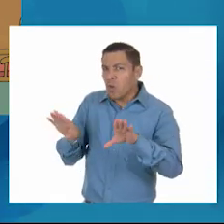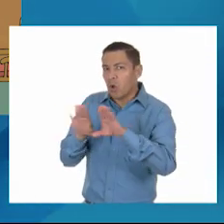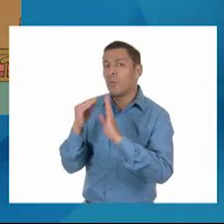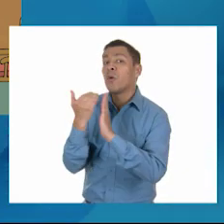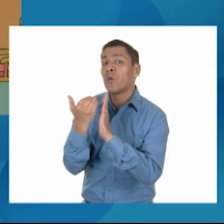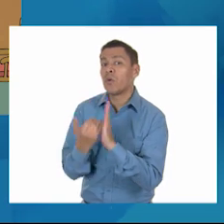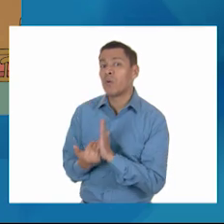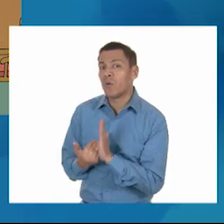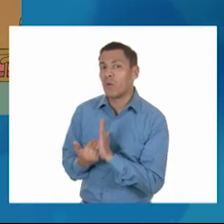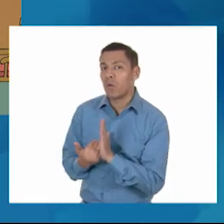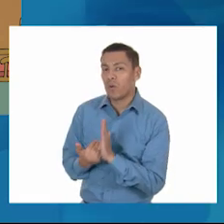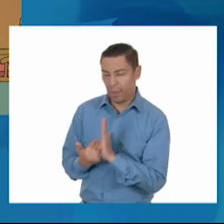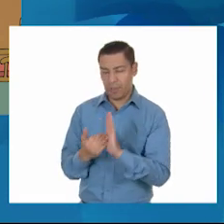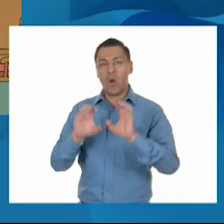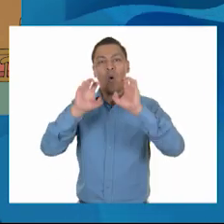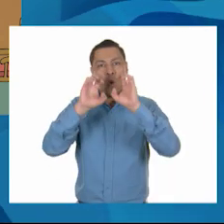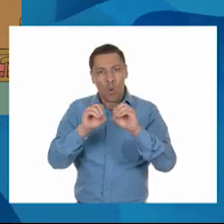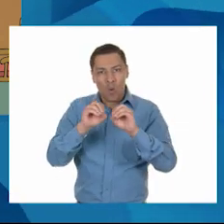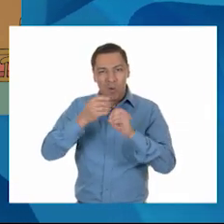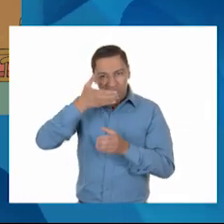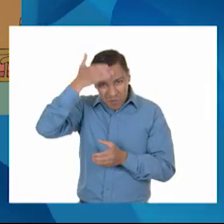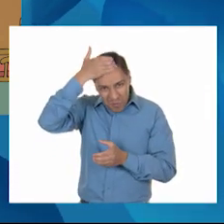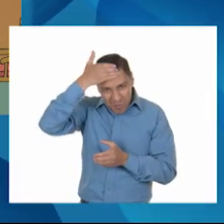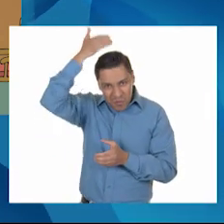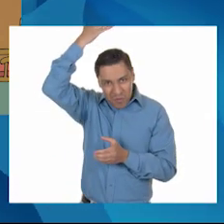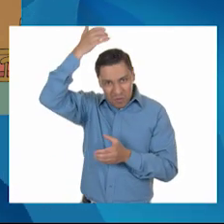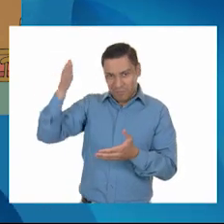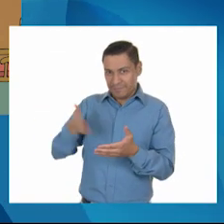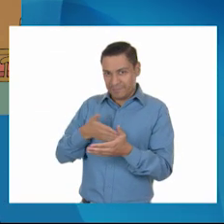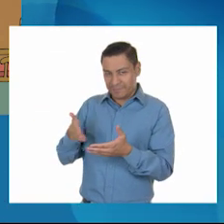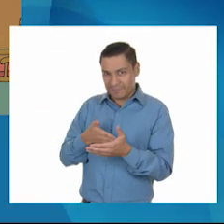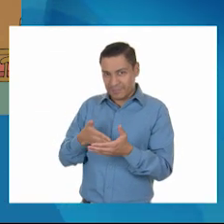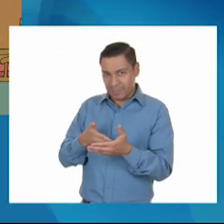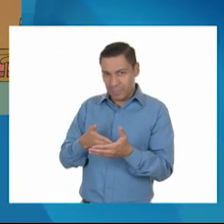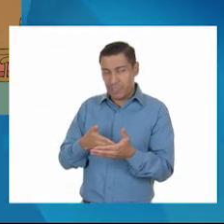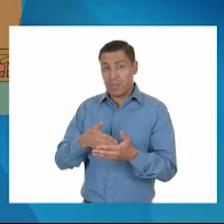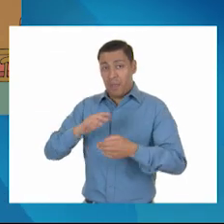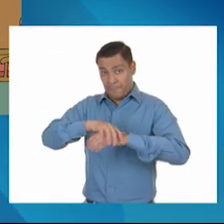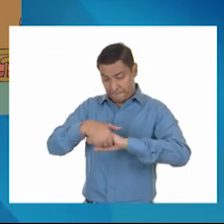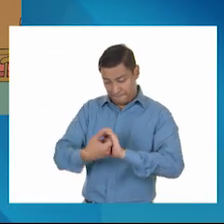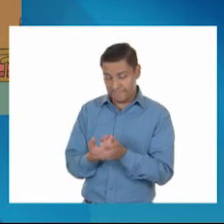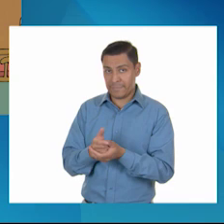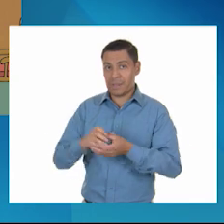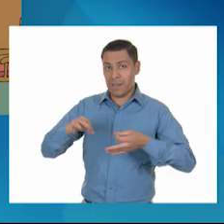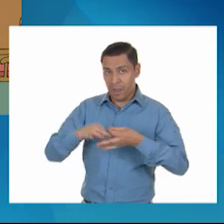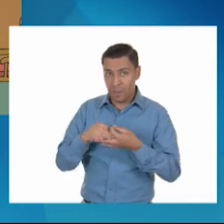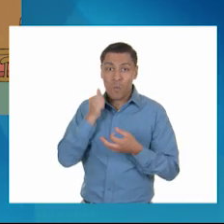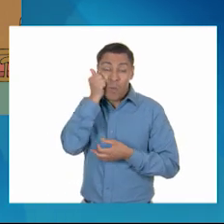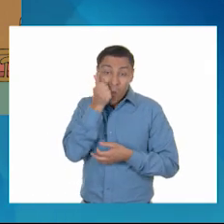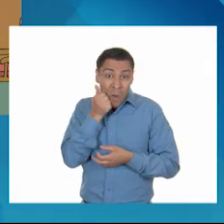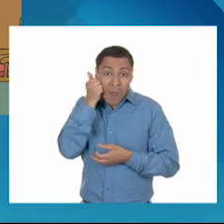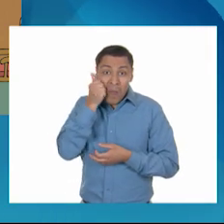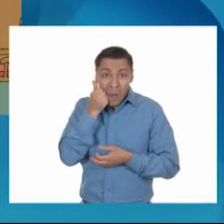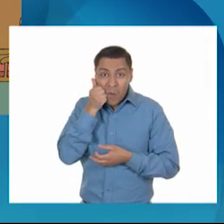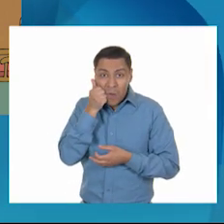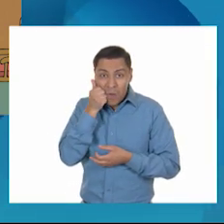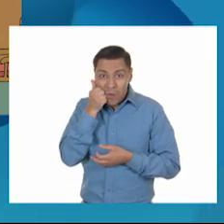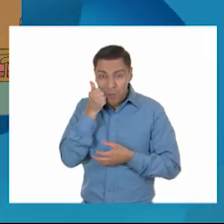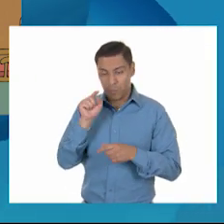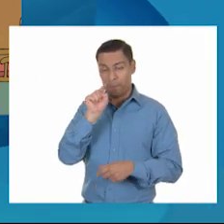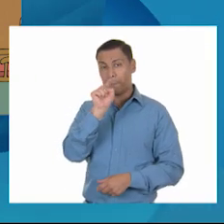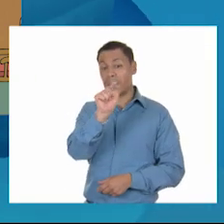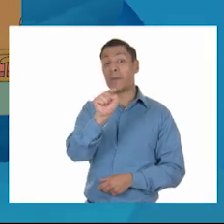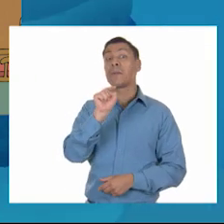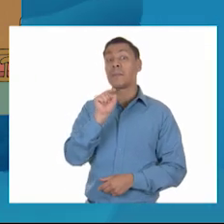Cocinero Procopio, dos puntos. Debemos de lavarnos las manos con agua y jabón y así. ¿Sí?